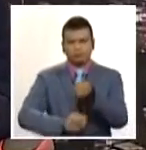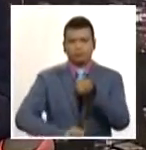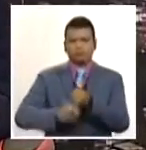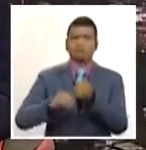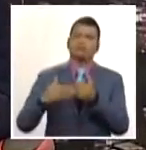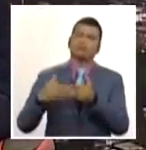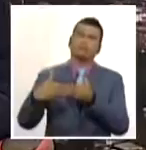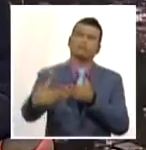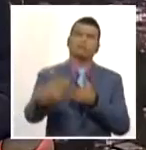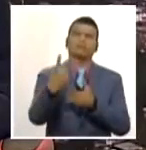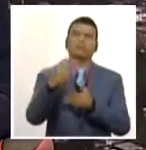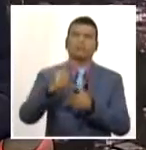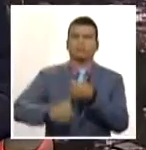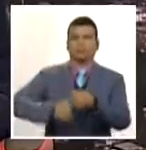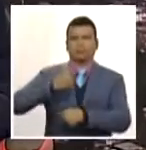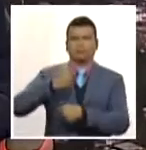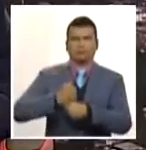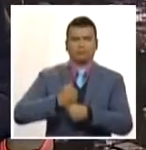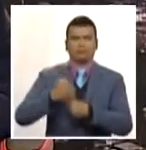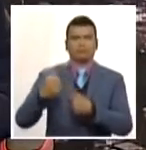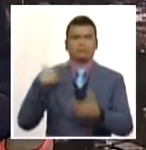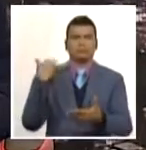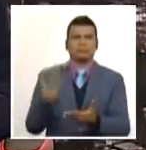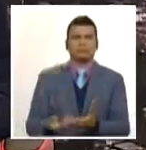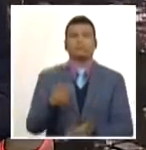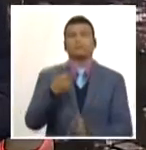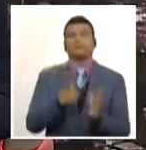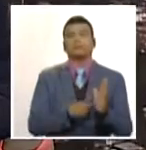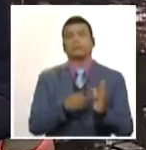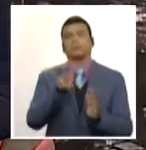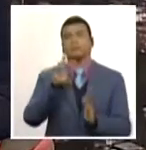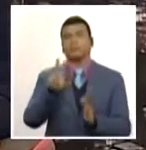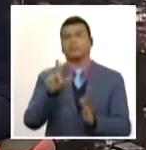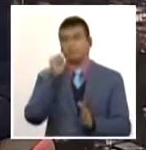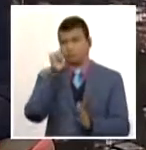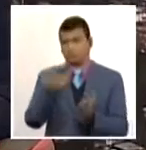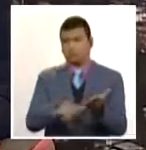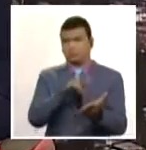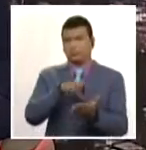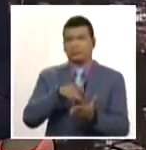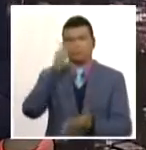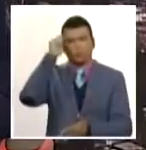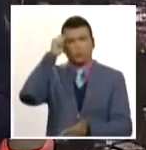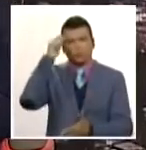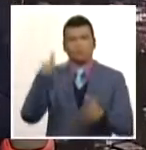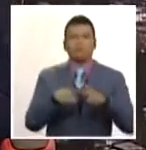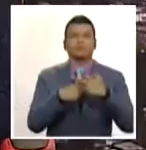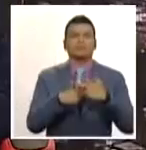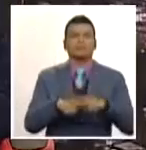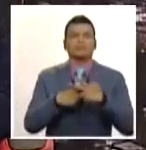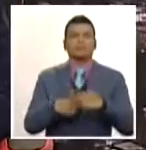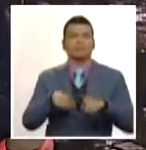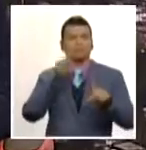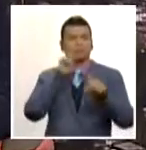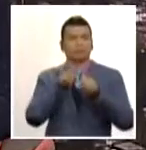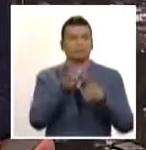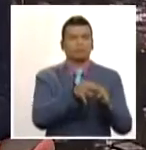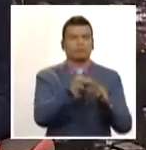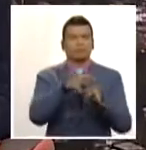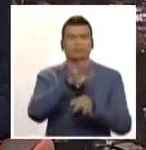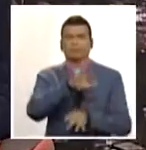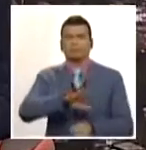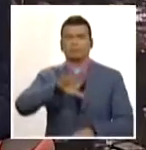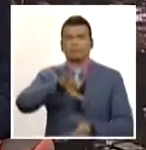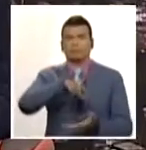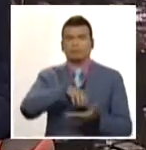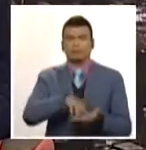próximos 20 años, hacia el año 2032. Mañana estaremos en Buga en un taller donde los municipios del centro del